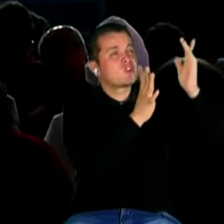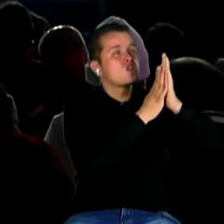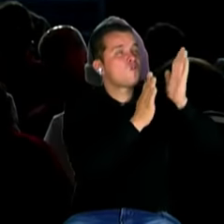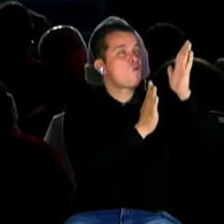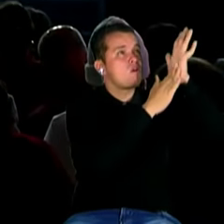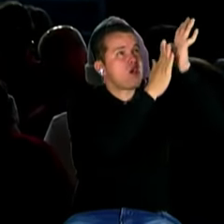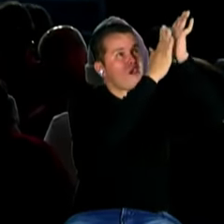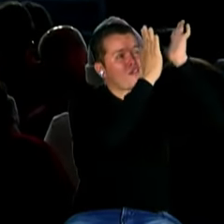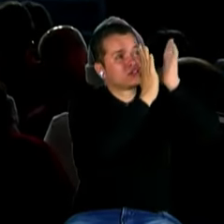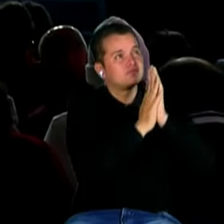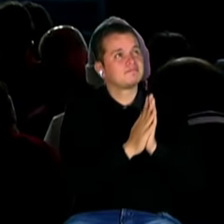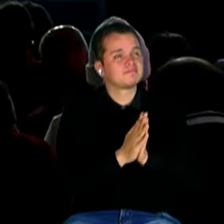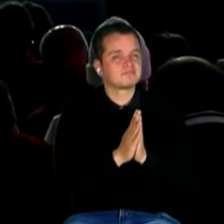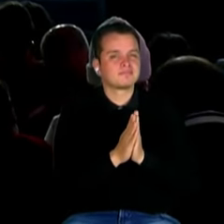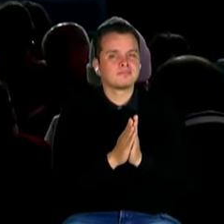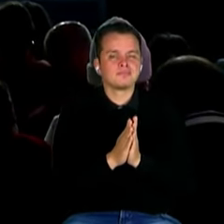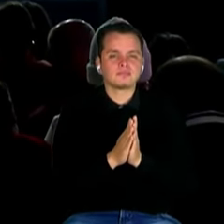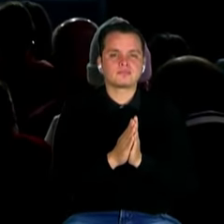yo le alabe.